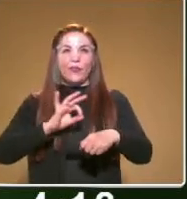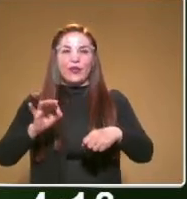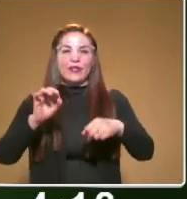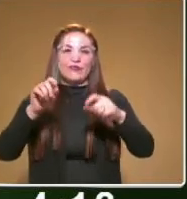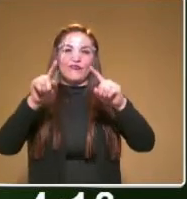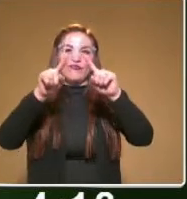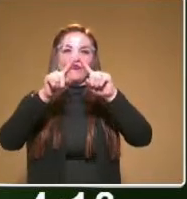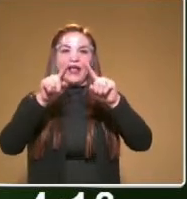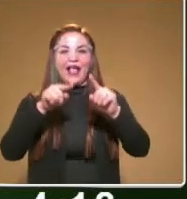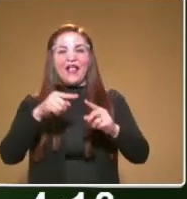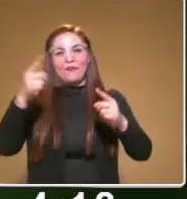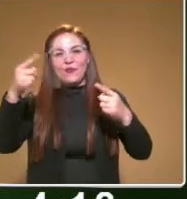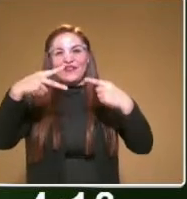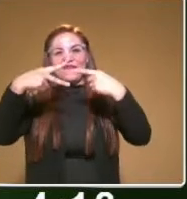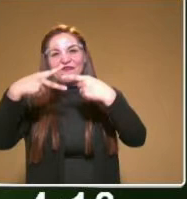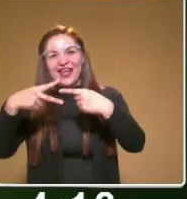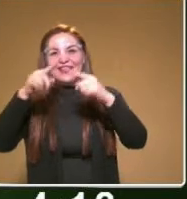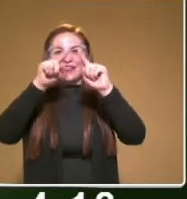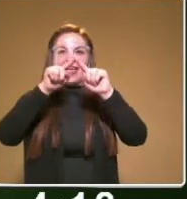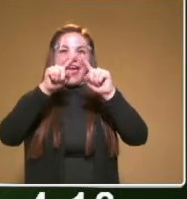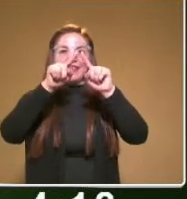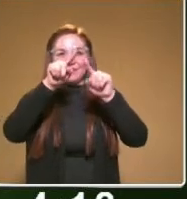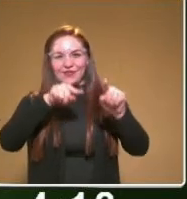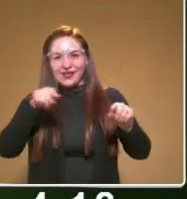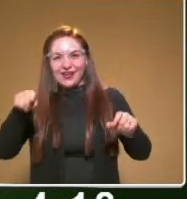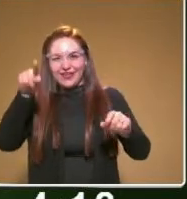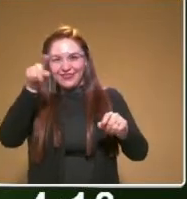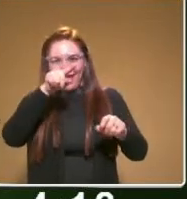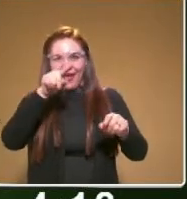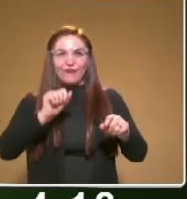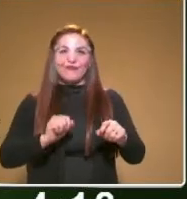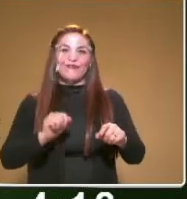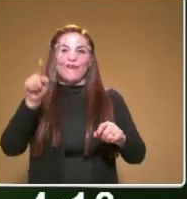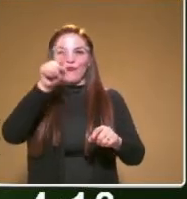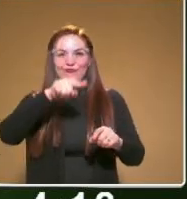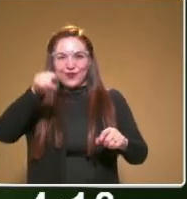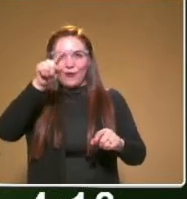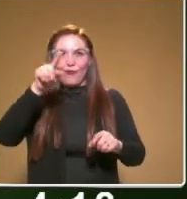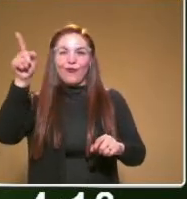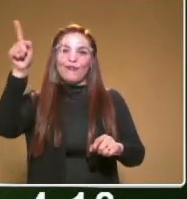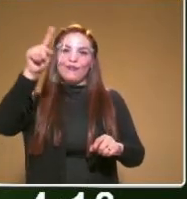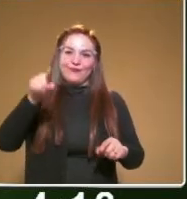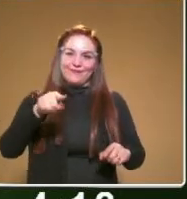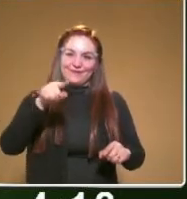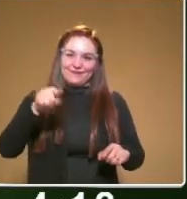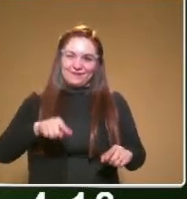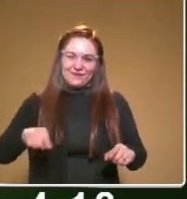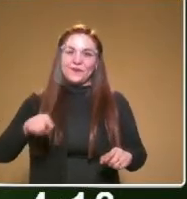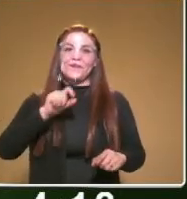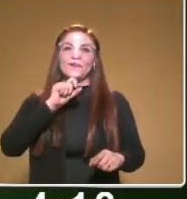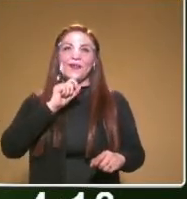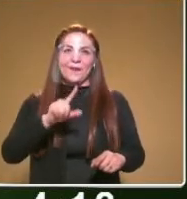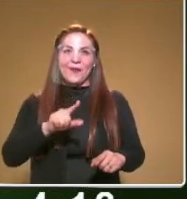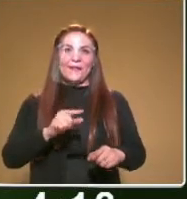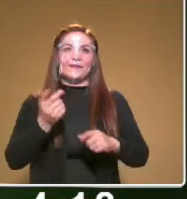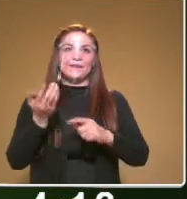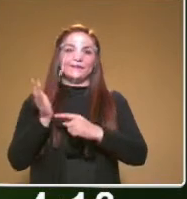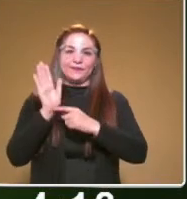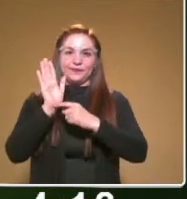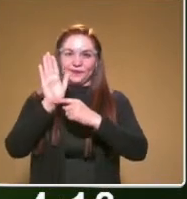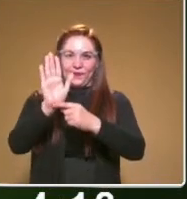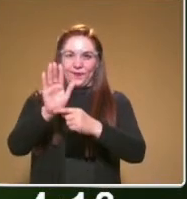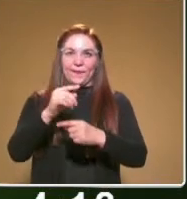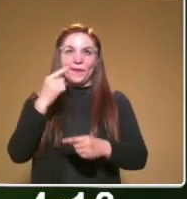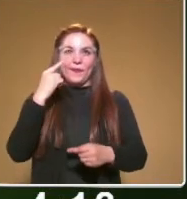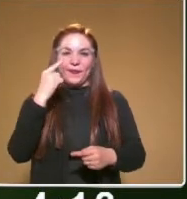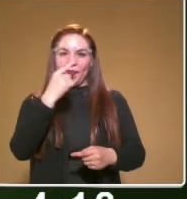flechas, círculos, cuadrados o lo que conocemos como llaves o corchetes. Pero ¿qué le parece, maestra, si pasamos a este lado y